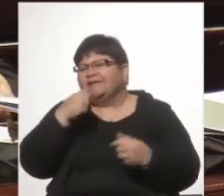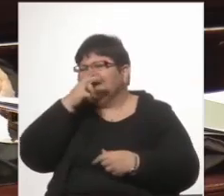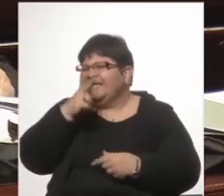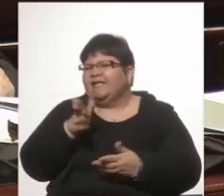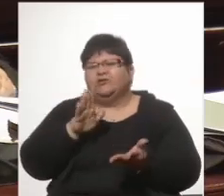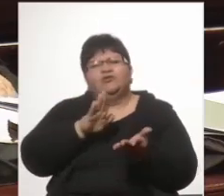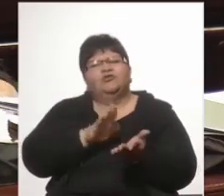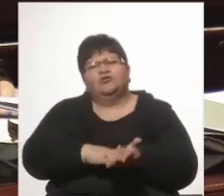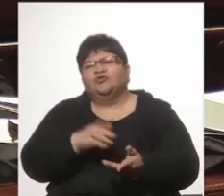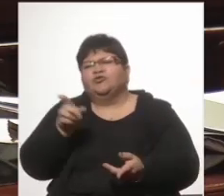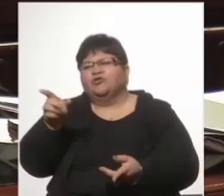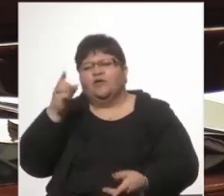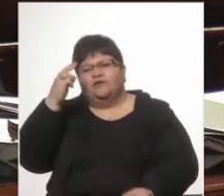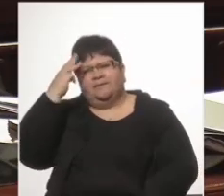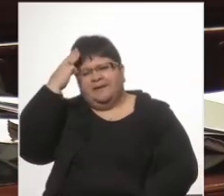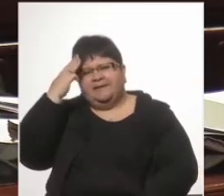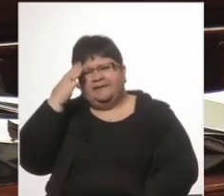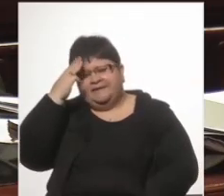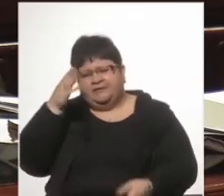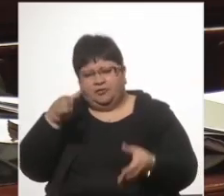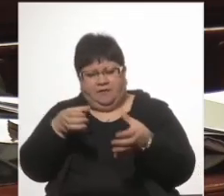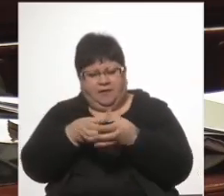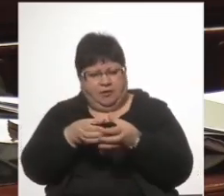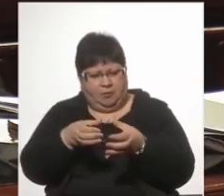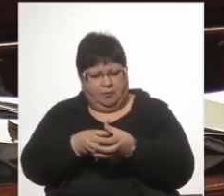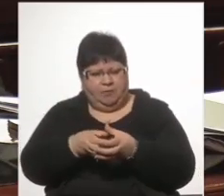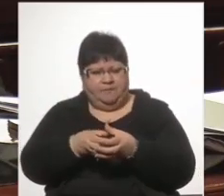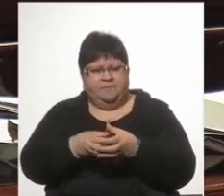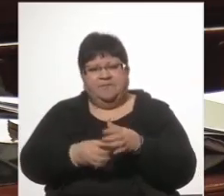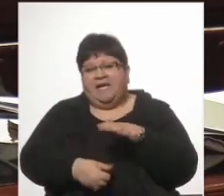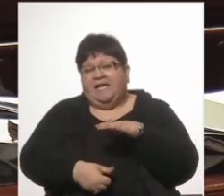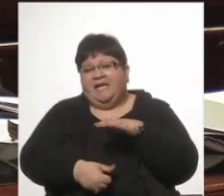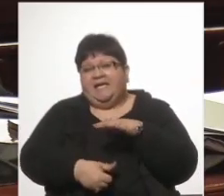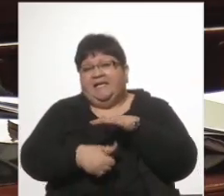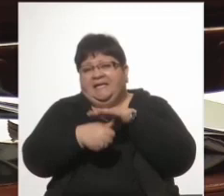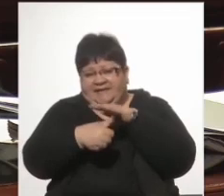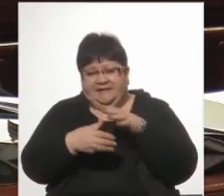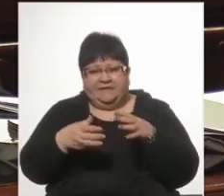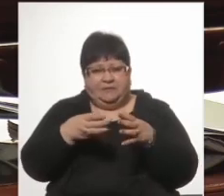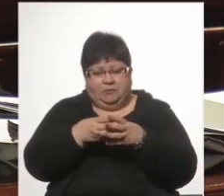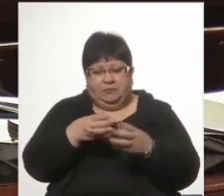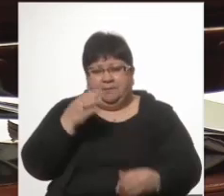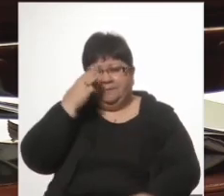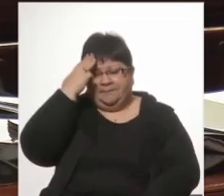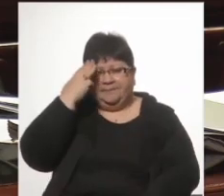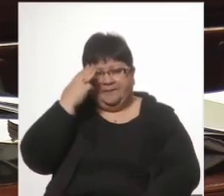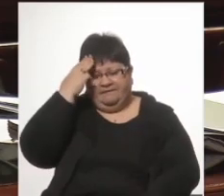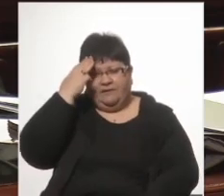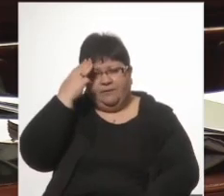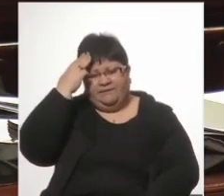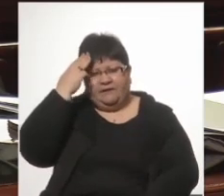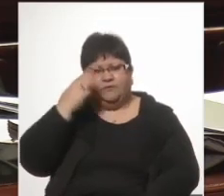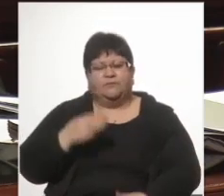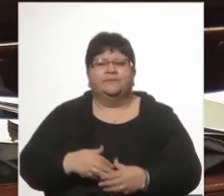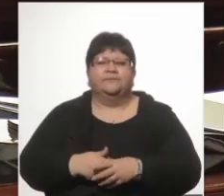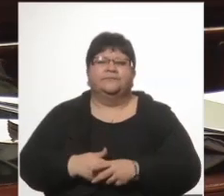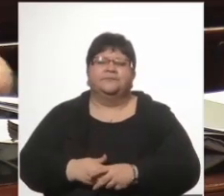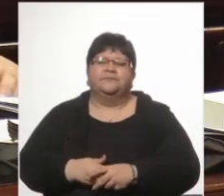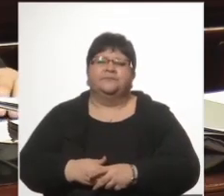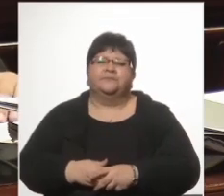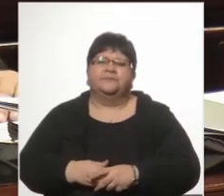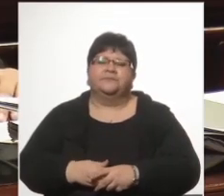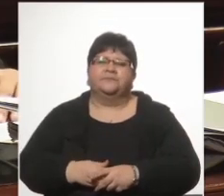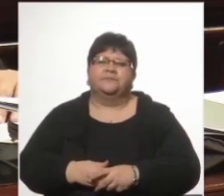se pretendieron perpetrar contra la novel figura política de Manini Ríos y contra Cabildo Abierto.